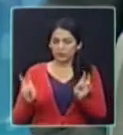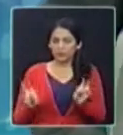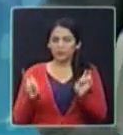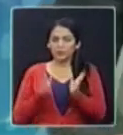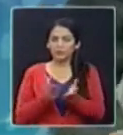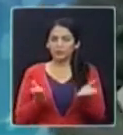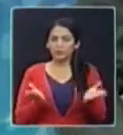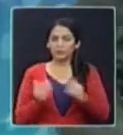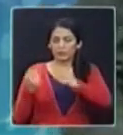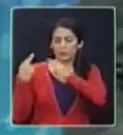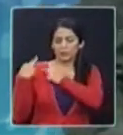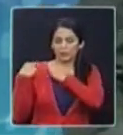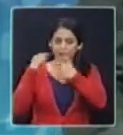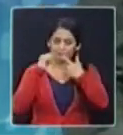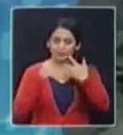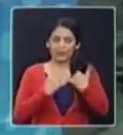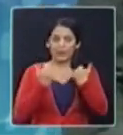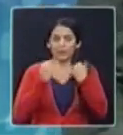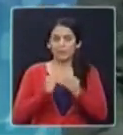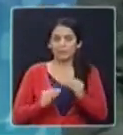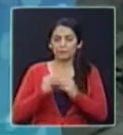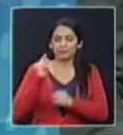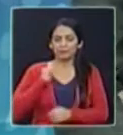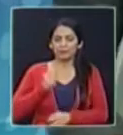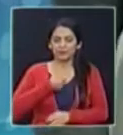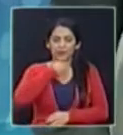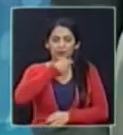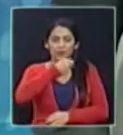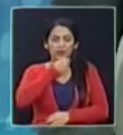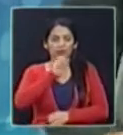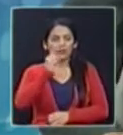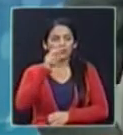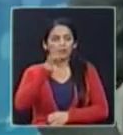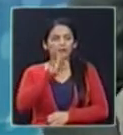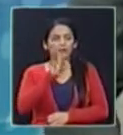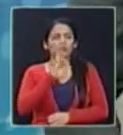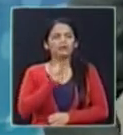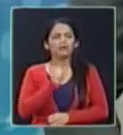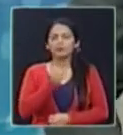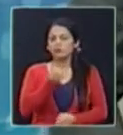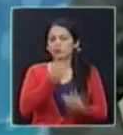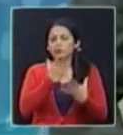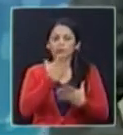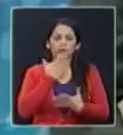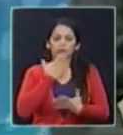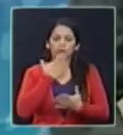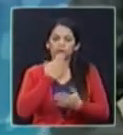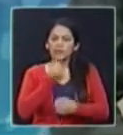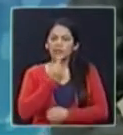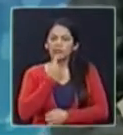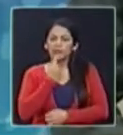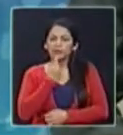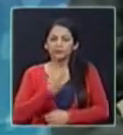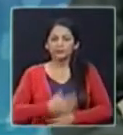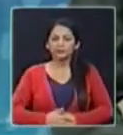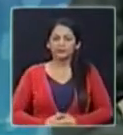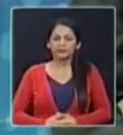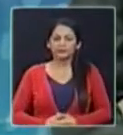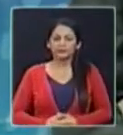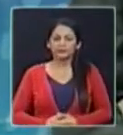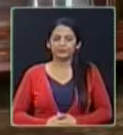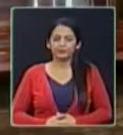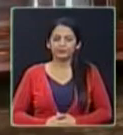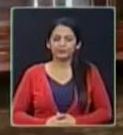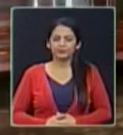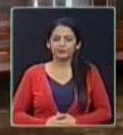actual. Santiago Villachañay nos informa desde el organismo legislativo. Santiago, cuéntanos, ¿qué señaló esta autoridad?